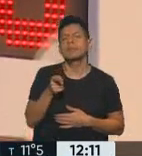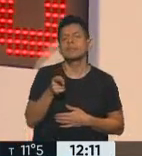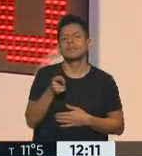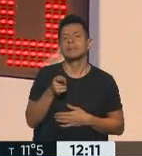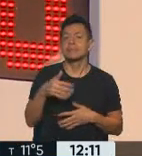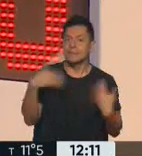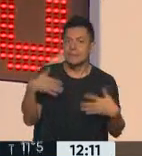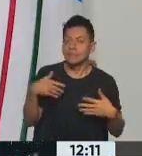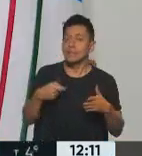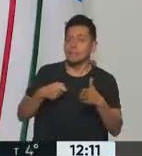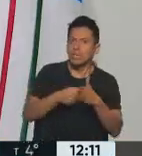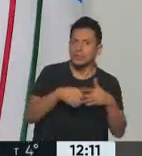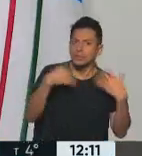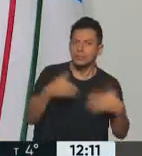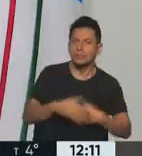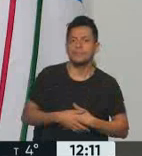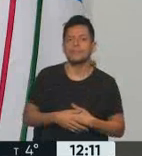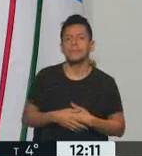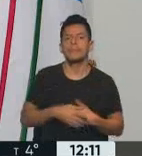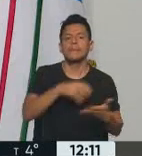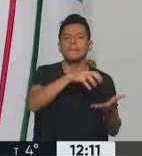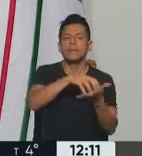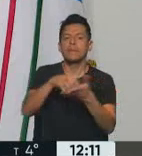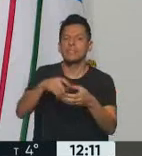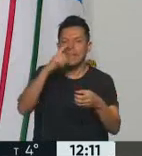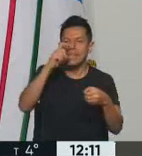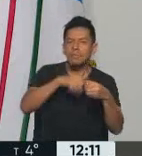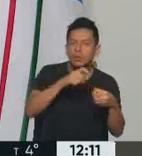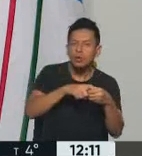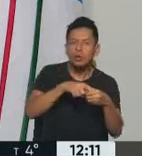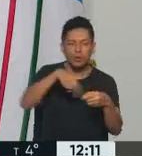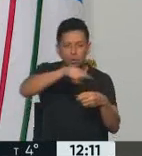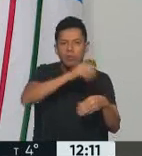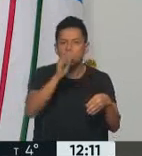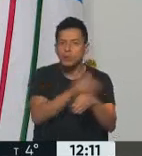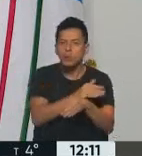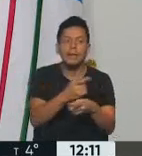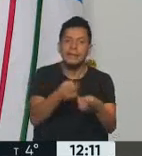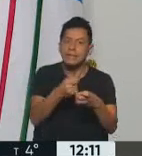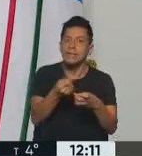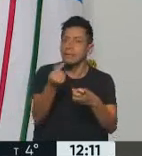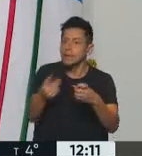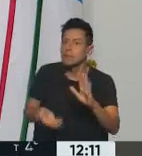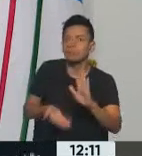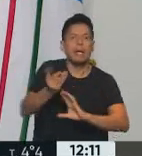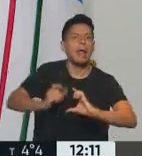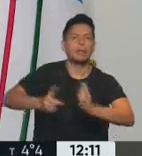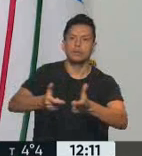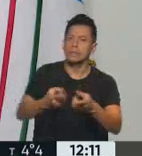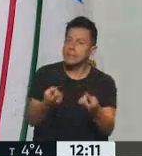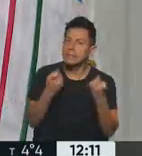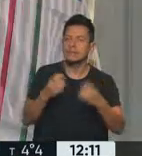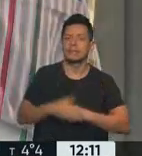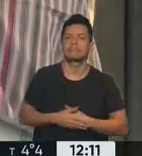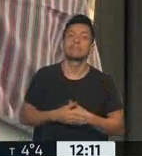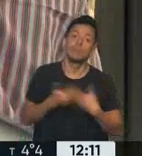presión muy grande, incluso por parte de las empresas petroleras y los productores, de que estaban necesitando que estos precios se actualizaran. Bueno, esto es lo que ha